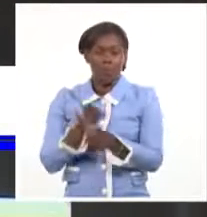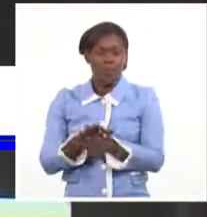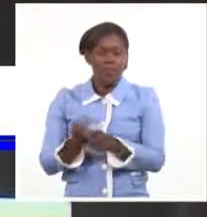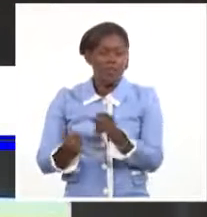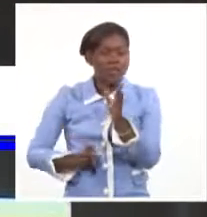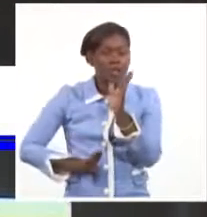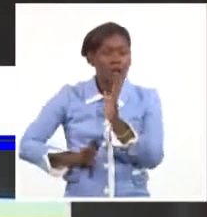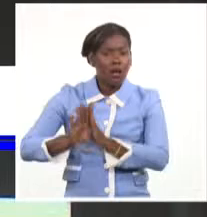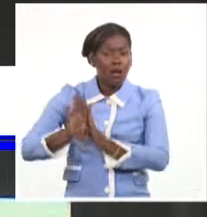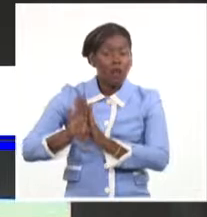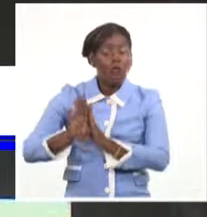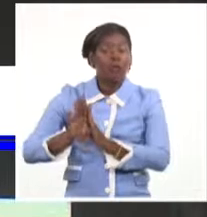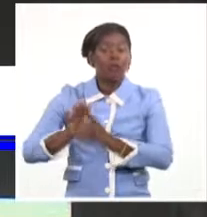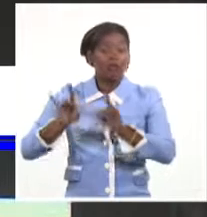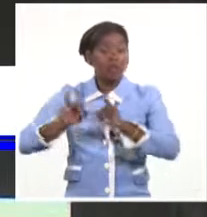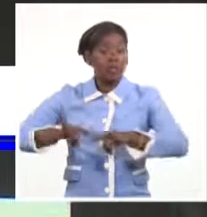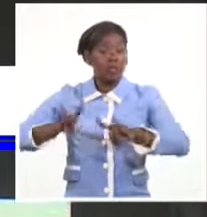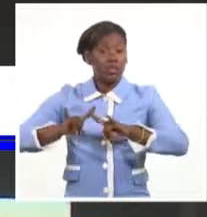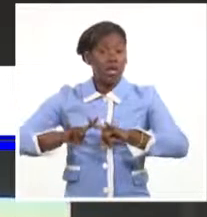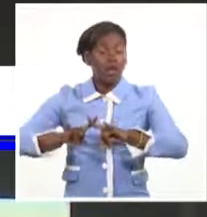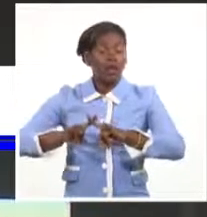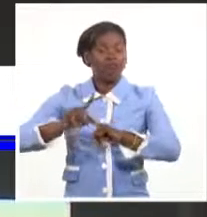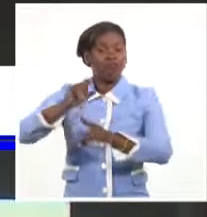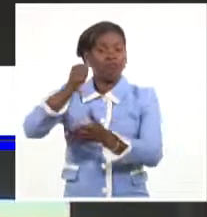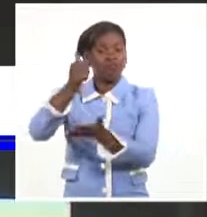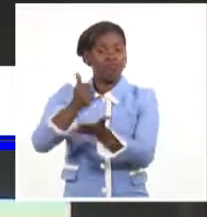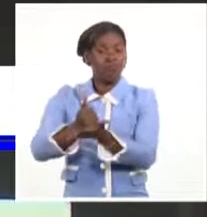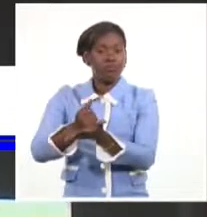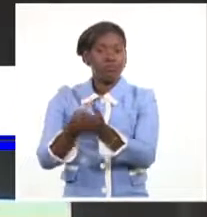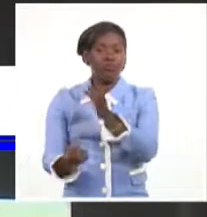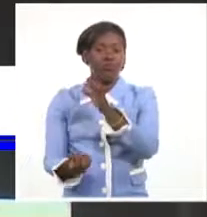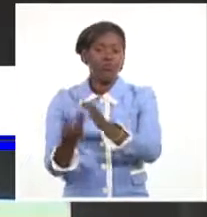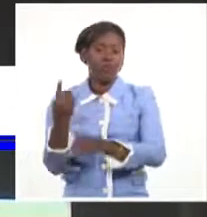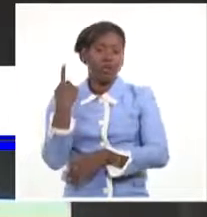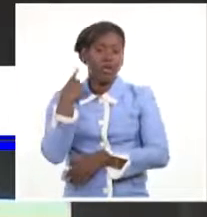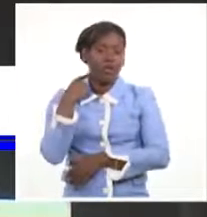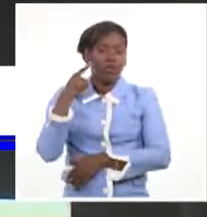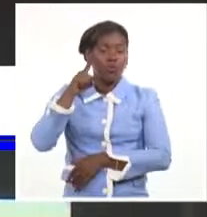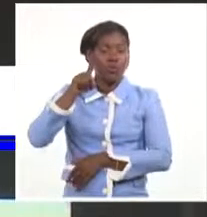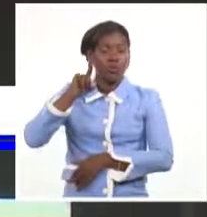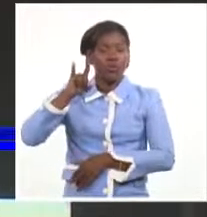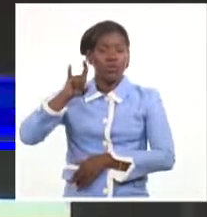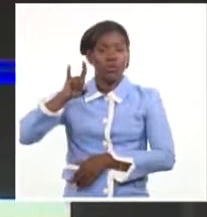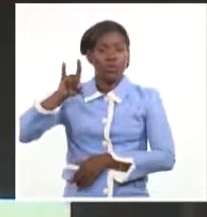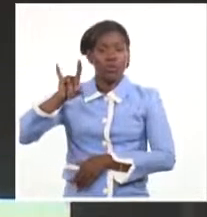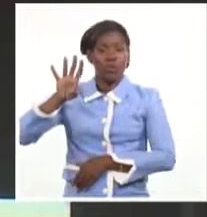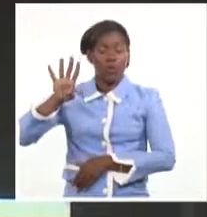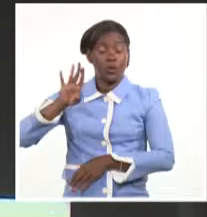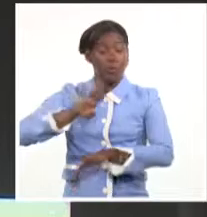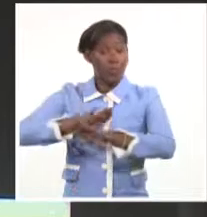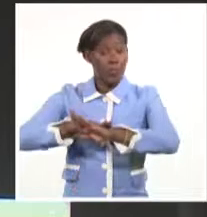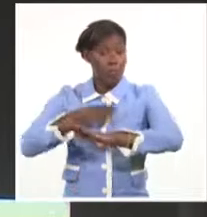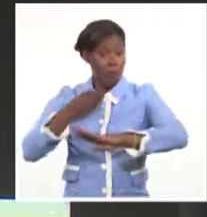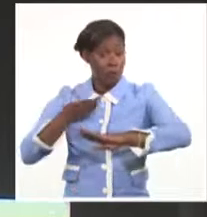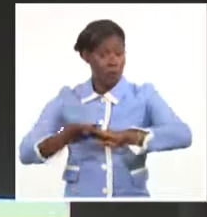institución, es establecida como universidad en el año 1994 y más tarde por